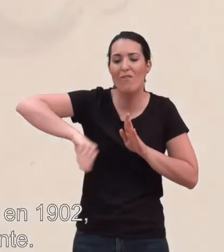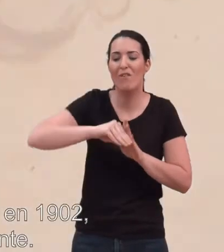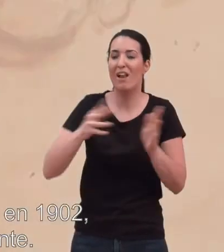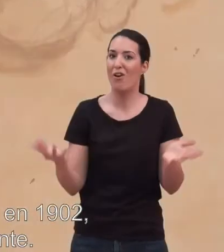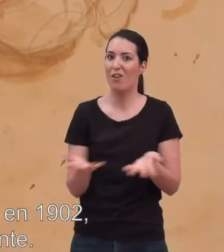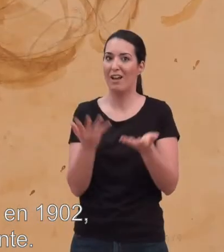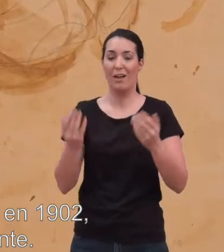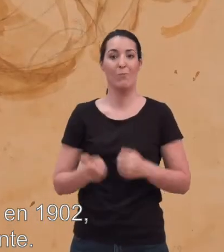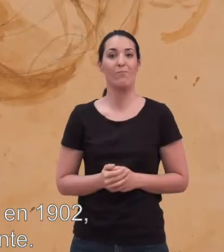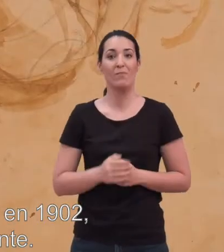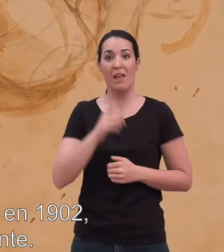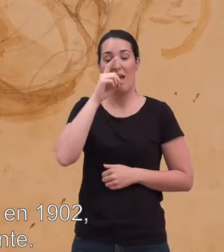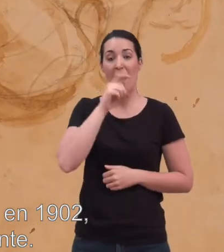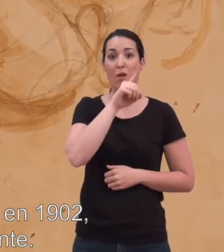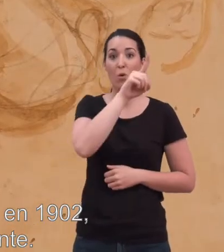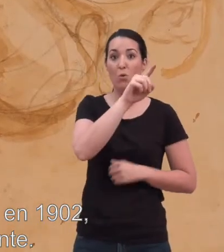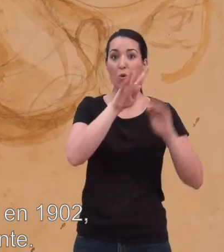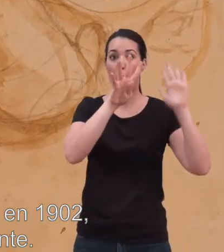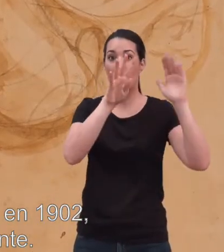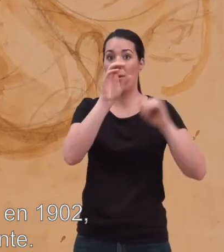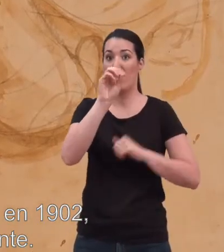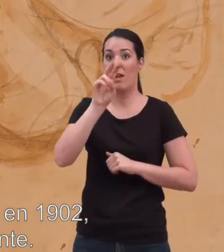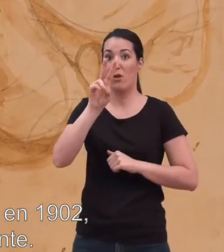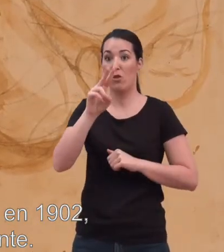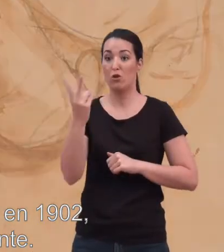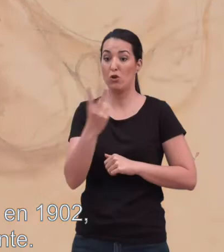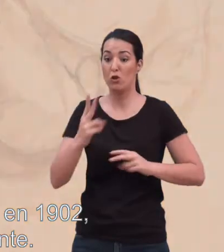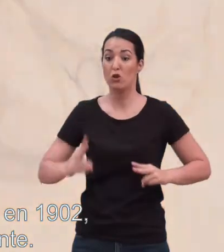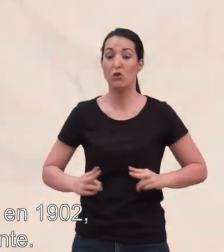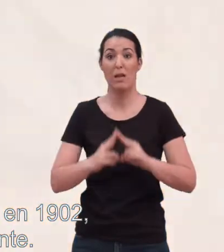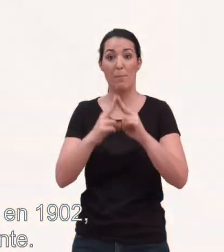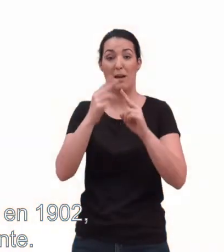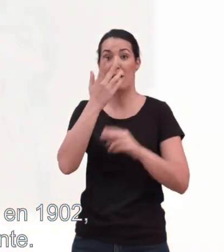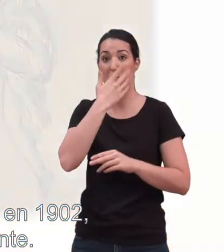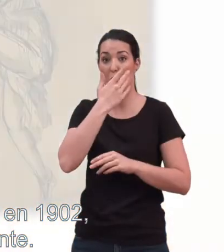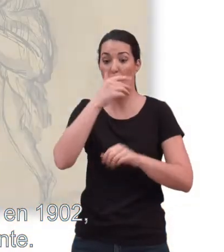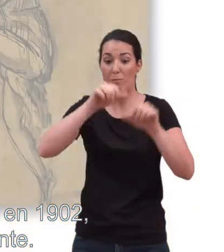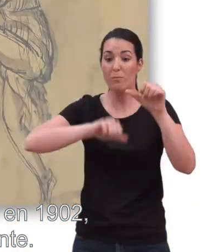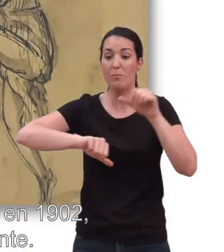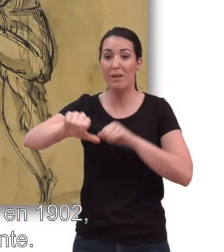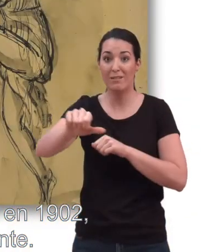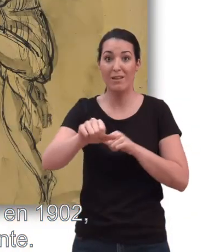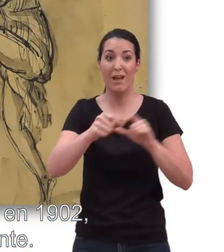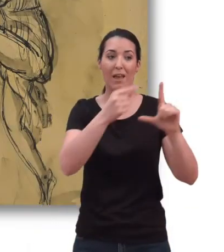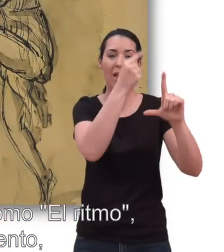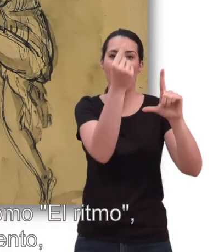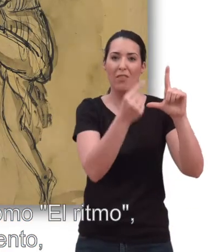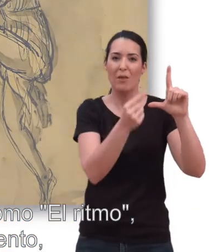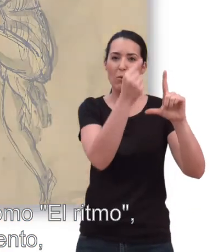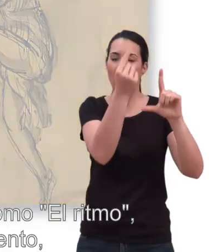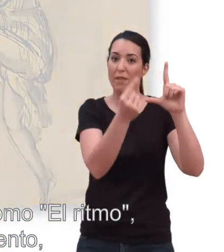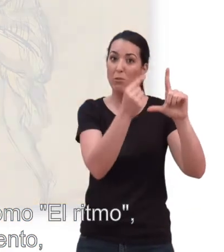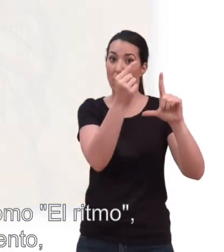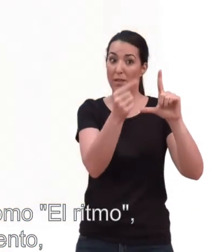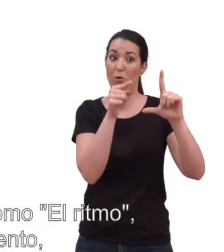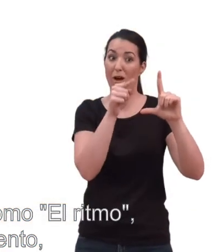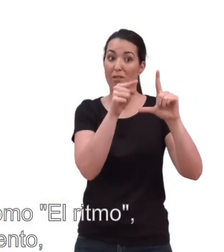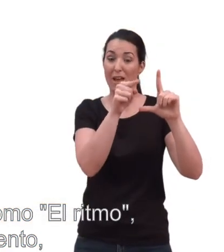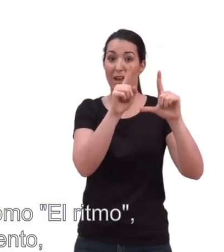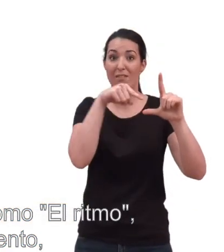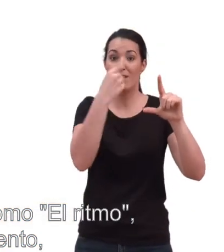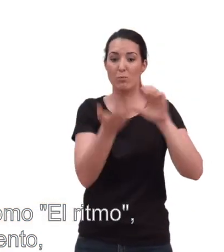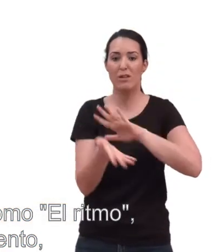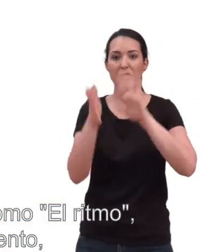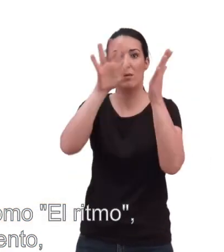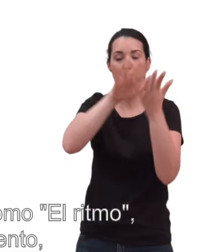conocieran en París en 1902, Clarà la dibujó incansablemente. De aquellos apuntes surgieron